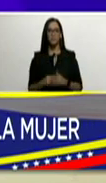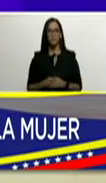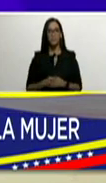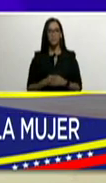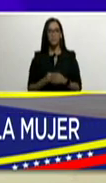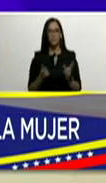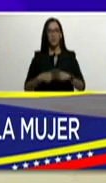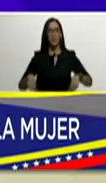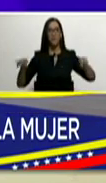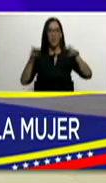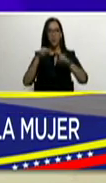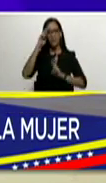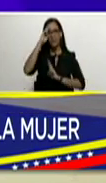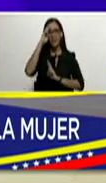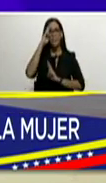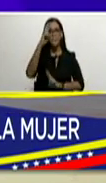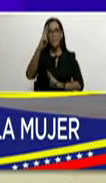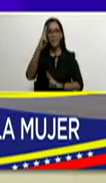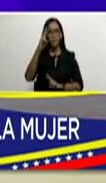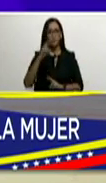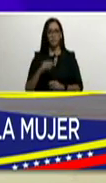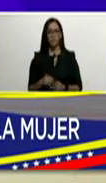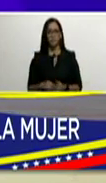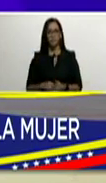los valores del respeto,